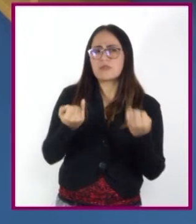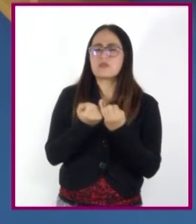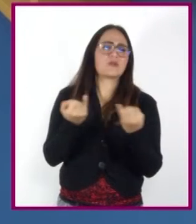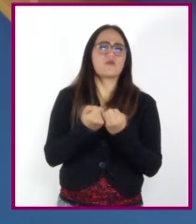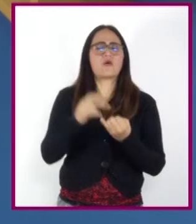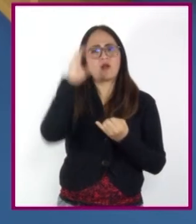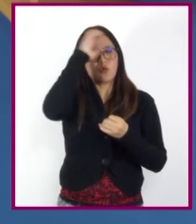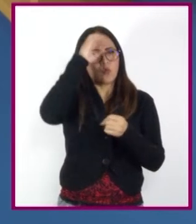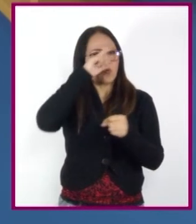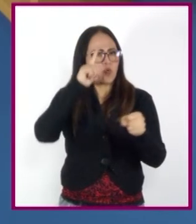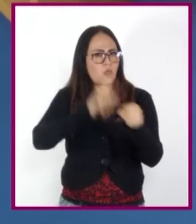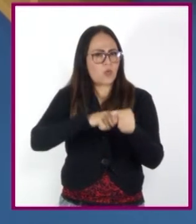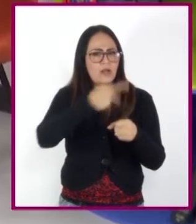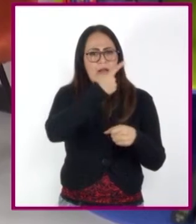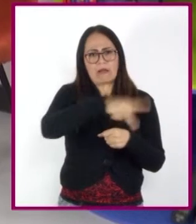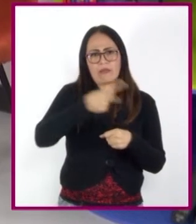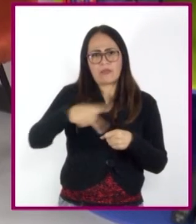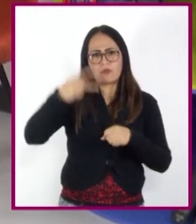diferencias culturales.